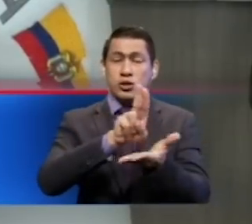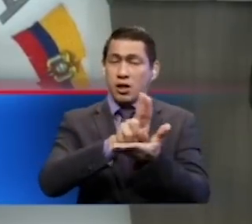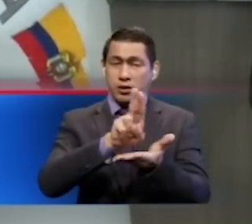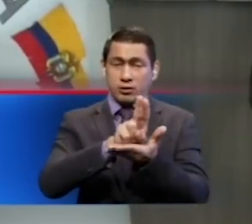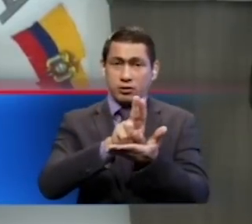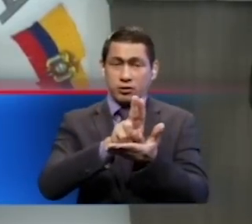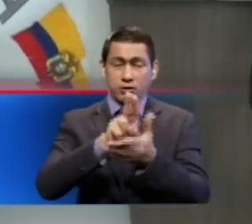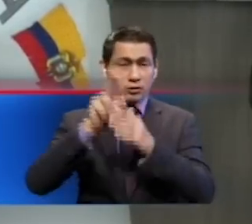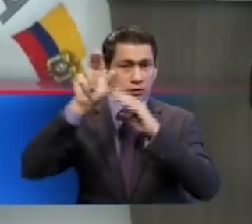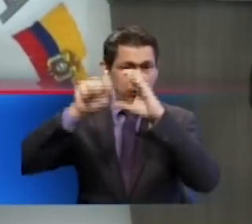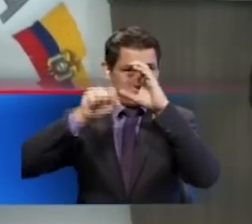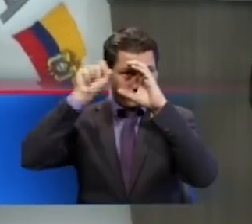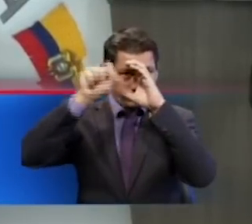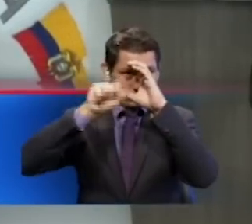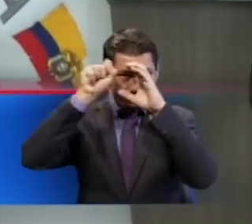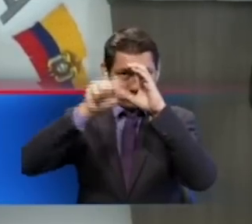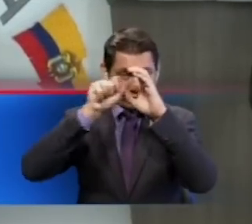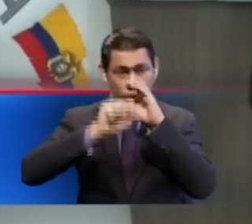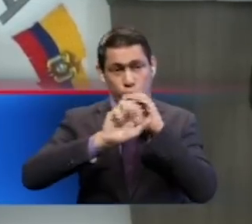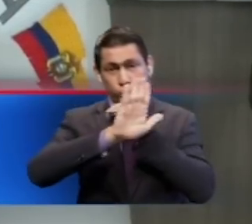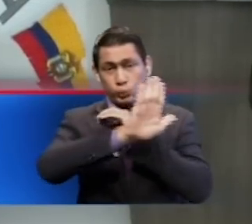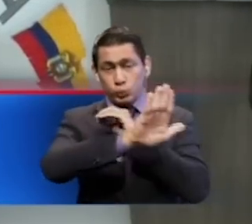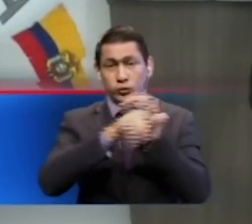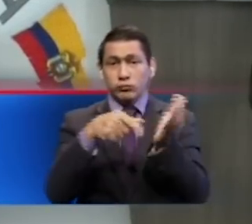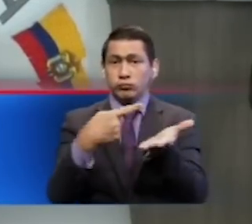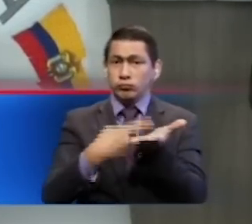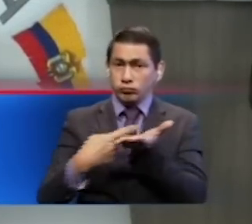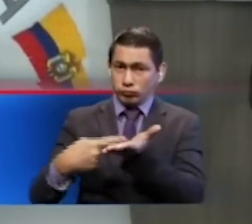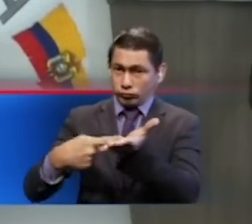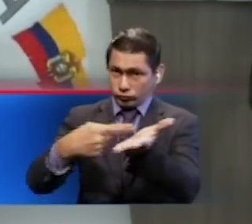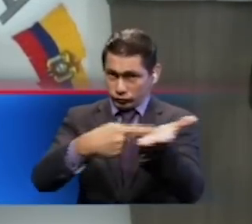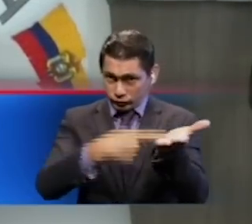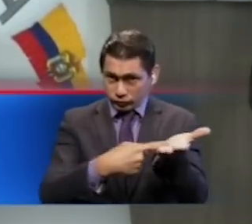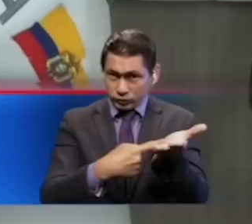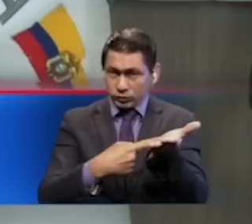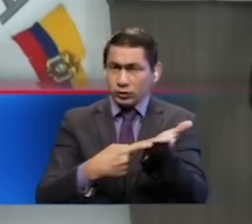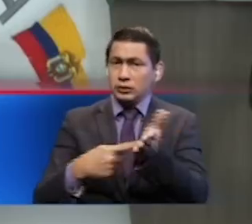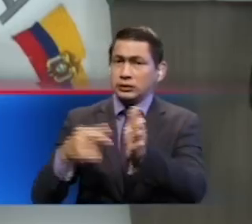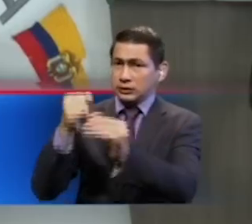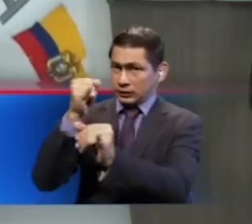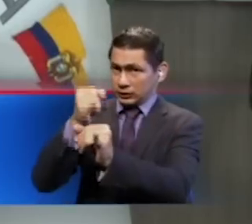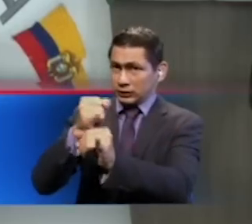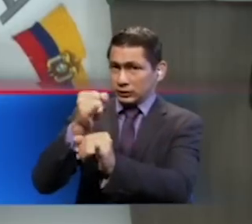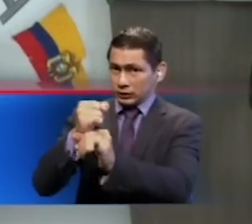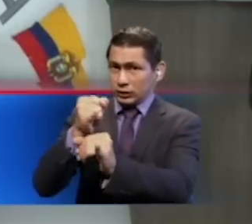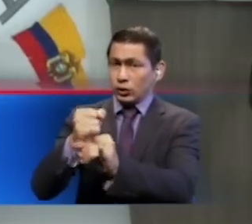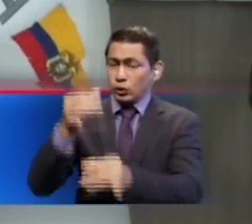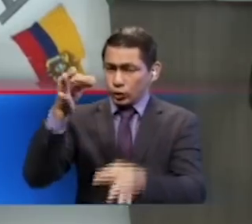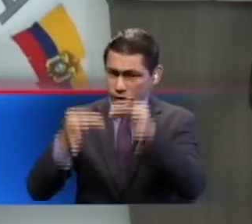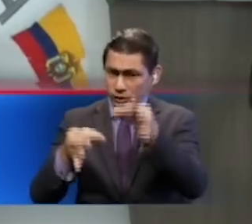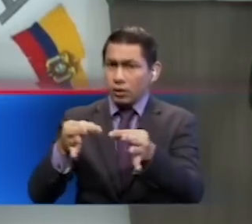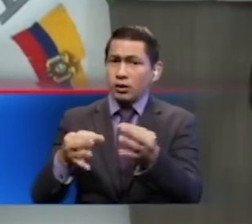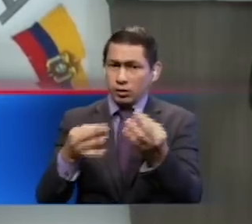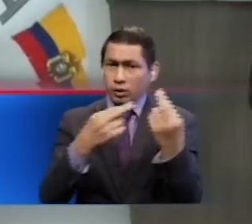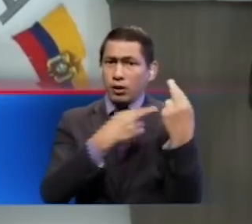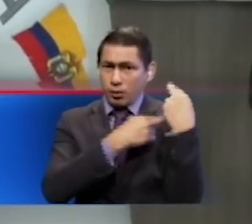que el Consejo de la Judicatura les concede a los jueces para grabar las audiencias.